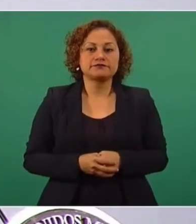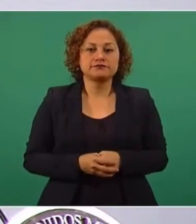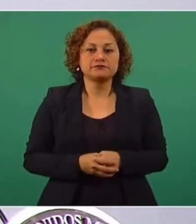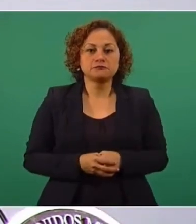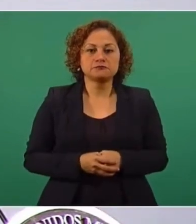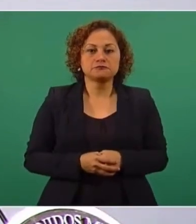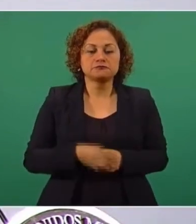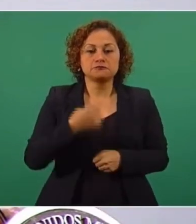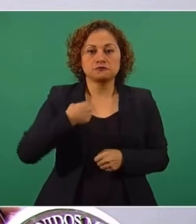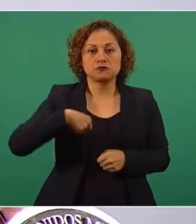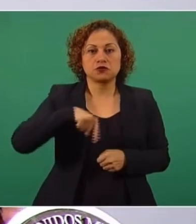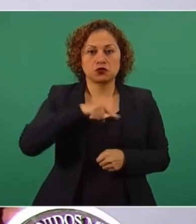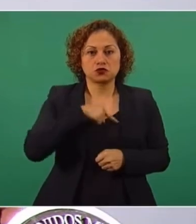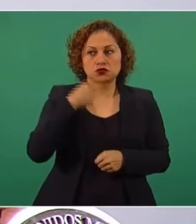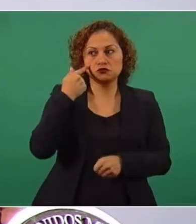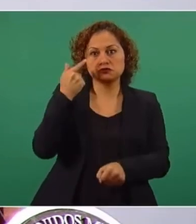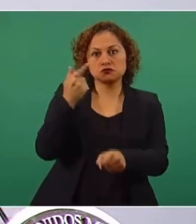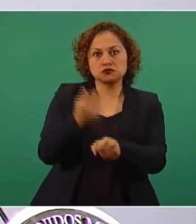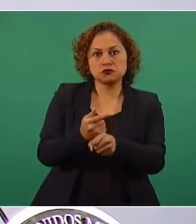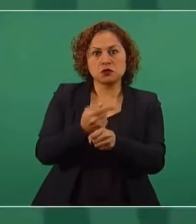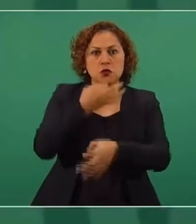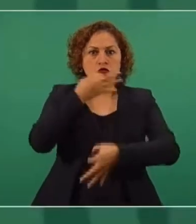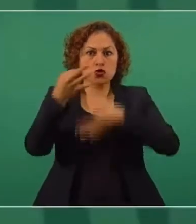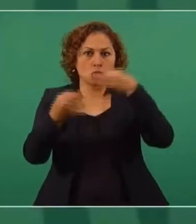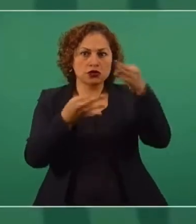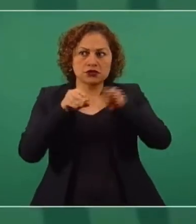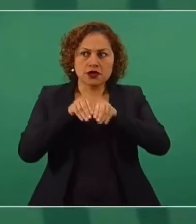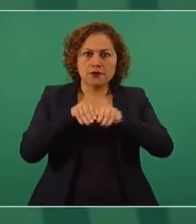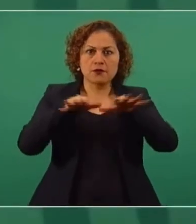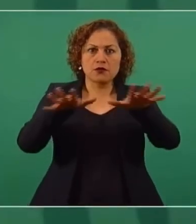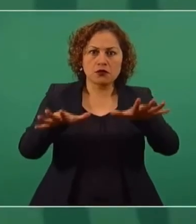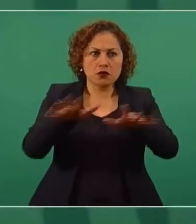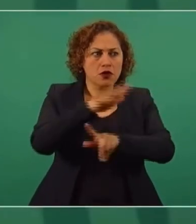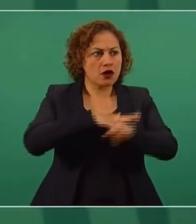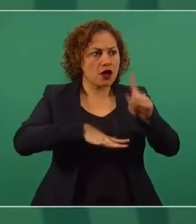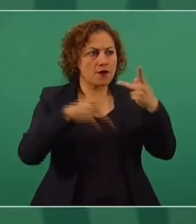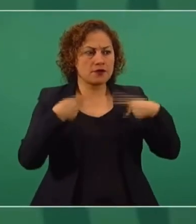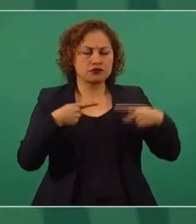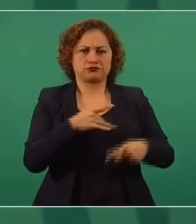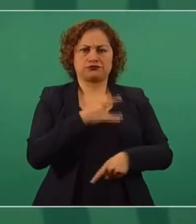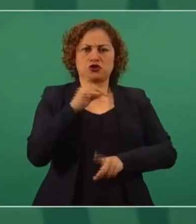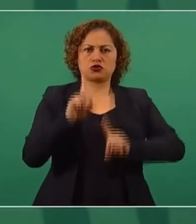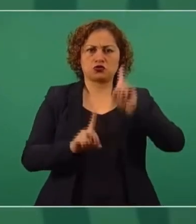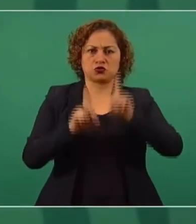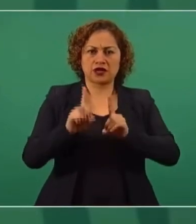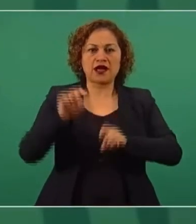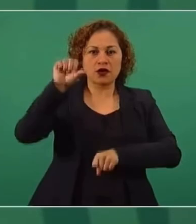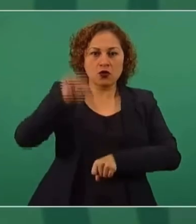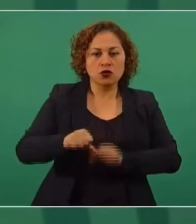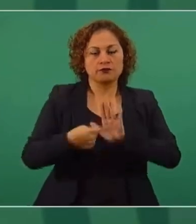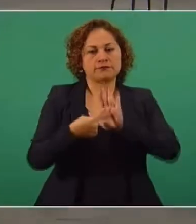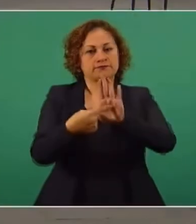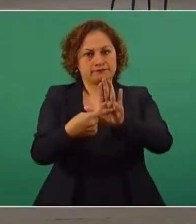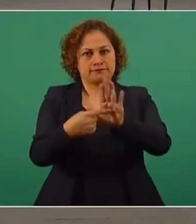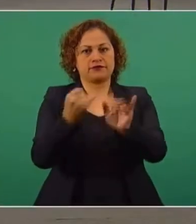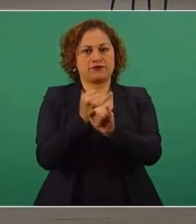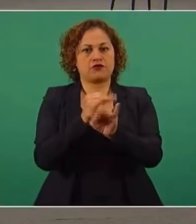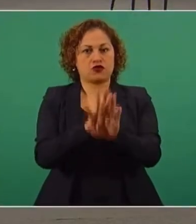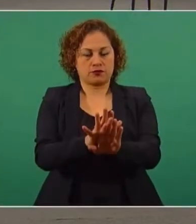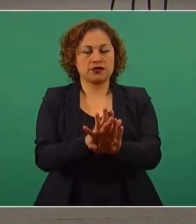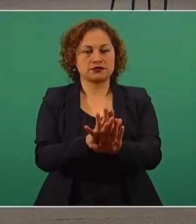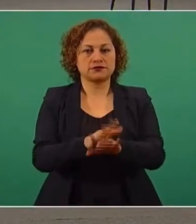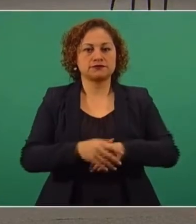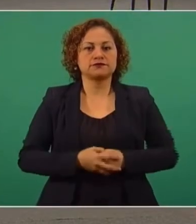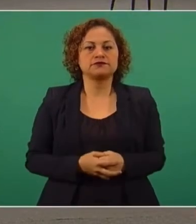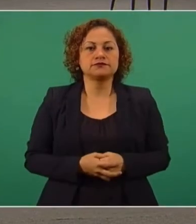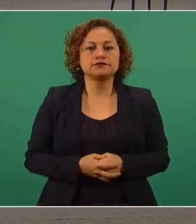difundieron quedaron algunas inquietudes, algunas dudas y es lo que nos gustaría hacer precisiones al respecto. Primero vamos a